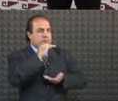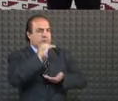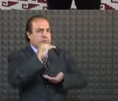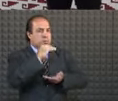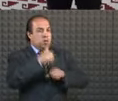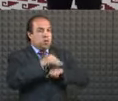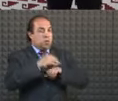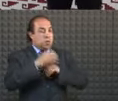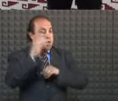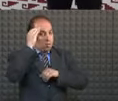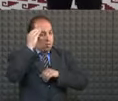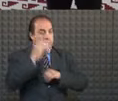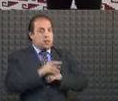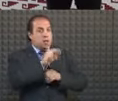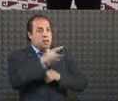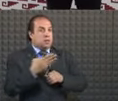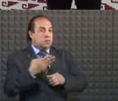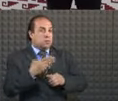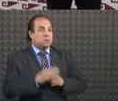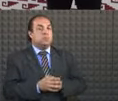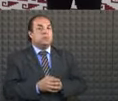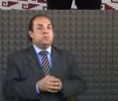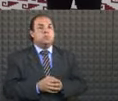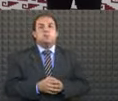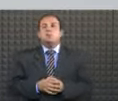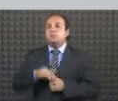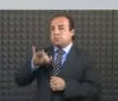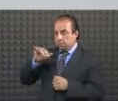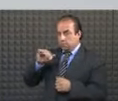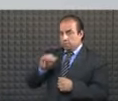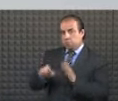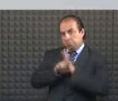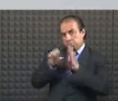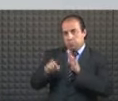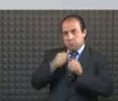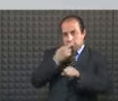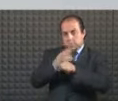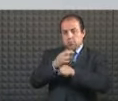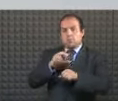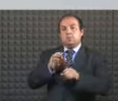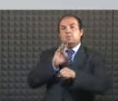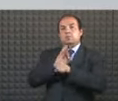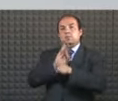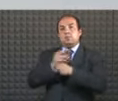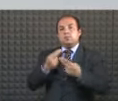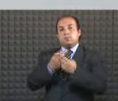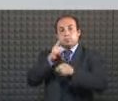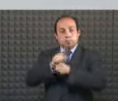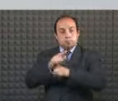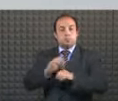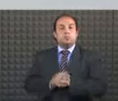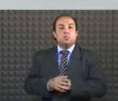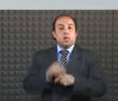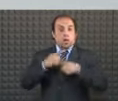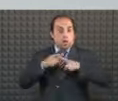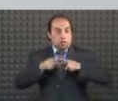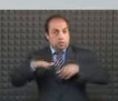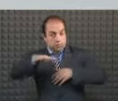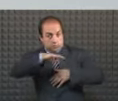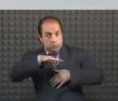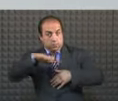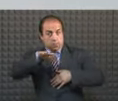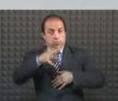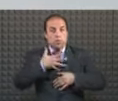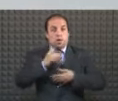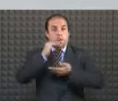de camas para recibir Así es. Por ejemplo, la Secretaría de la Defensa Nacional en las distintas áreas